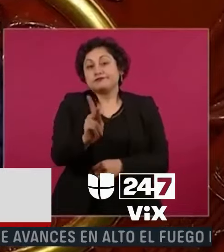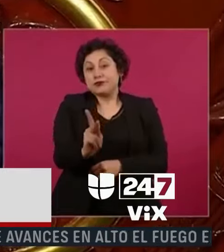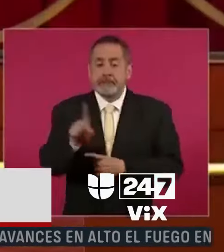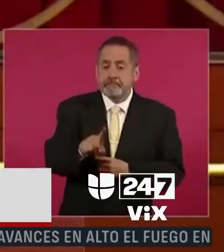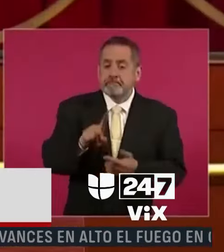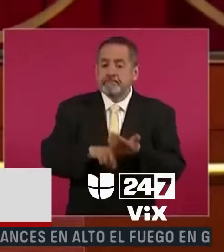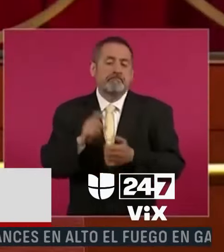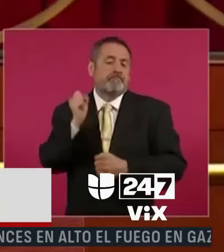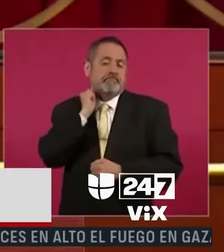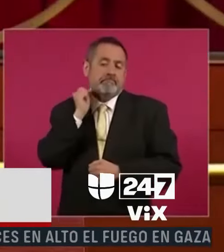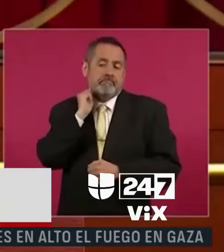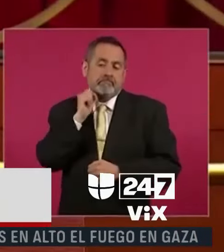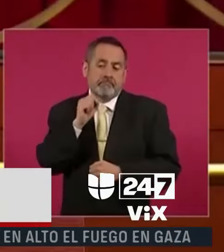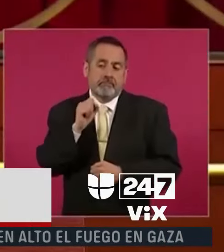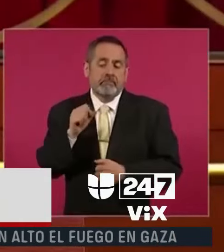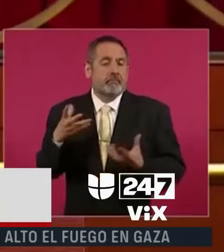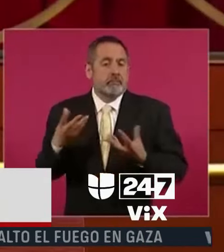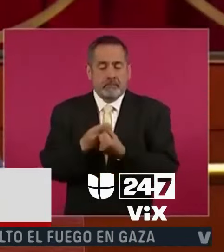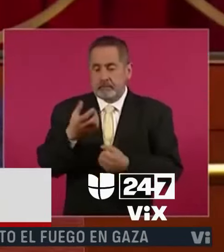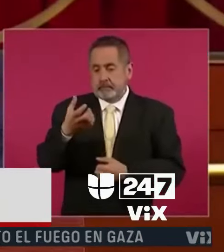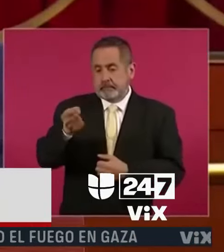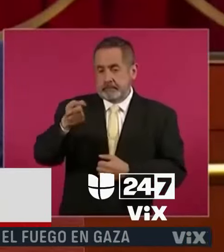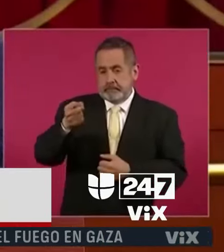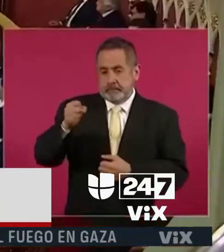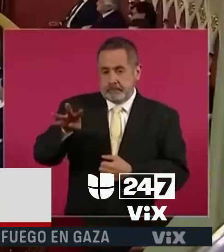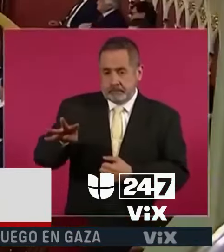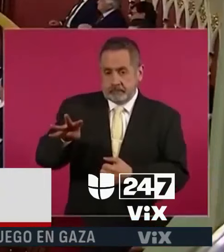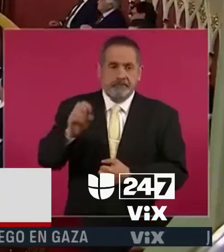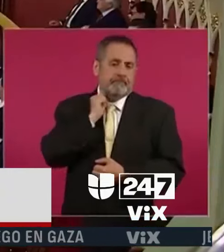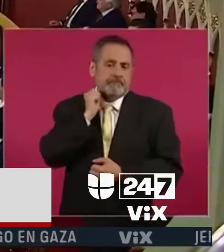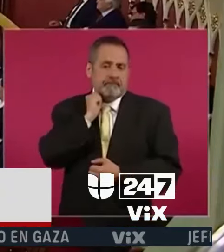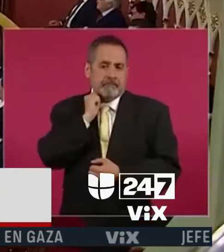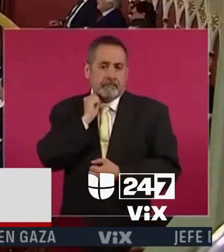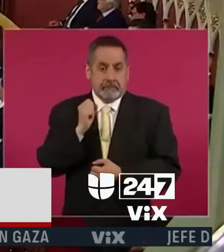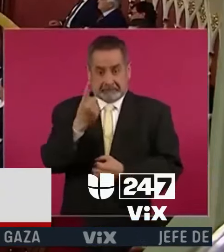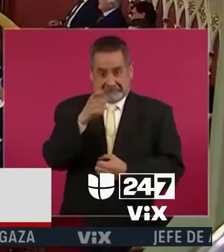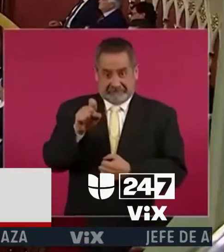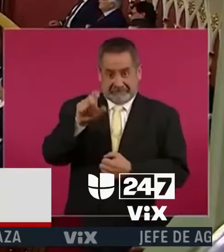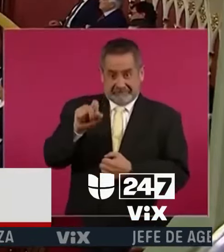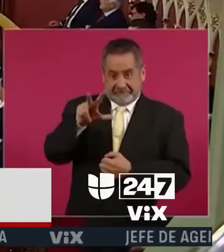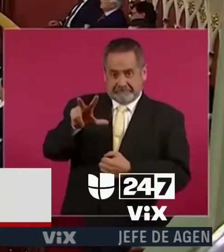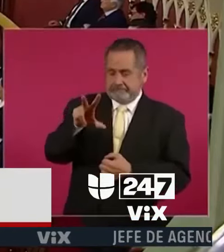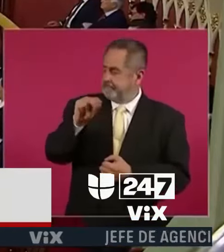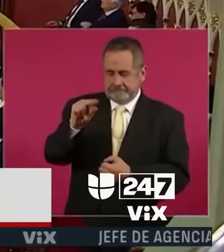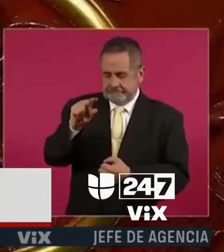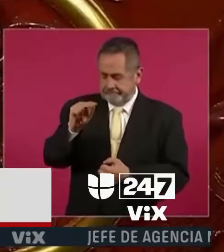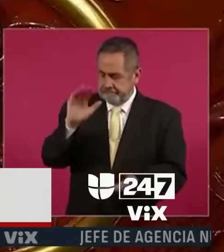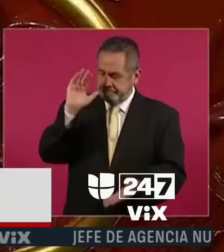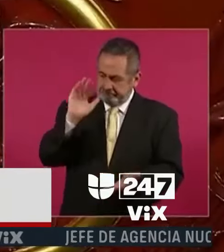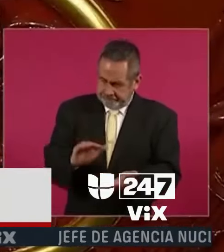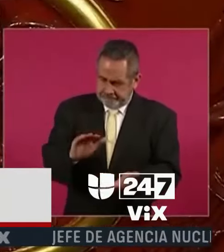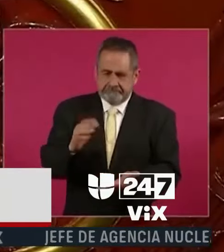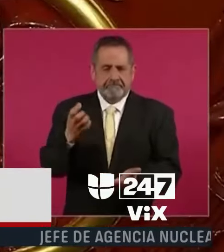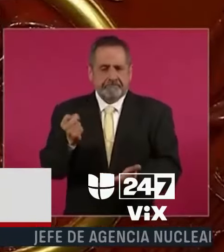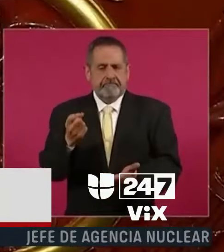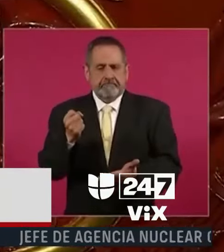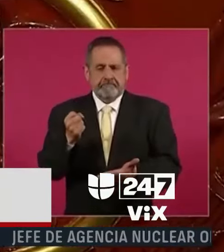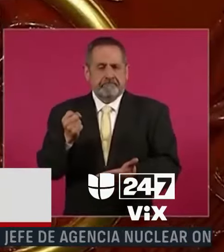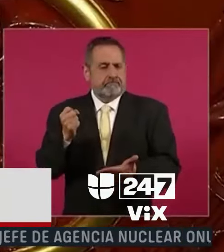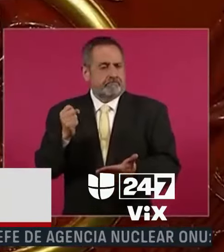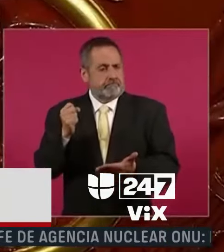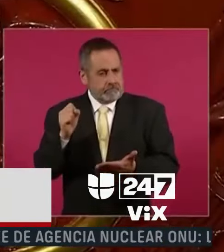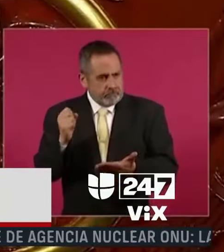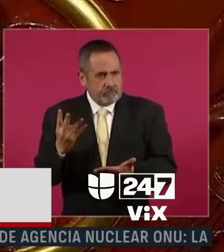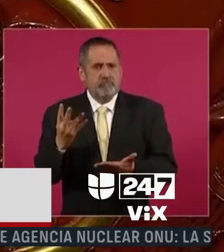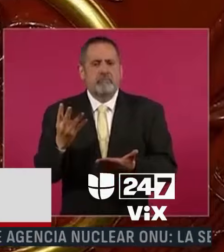los niveles, garantizar la atención médica y gratuita para todos los mexicanos, algo importantísimo también, hacer respetar las